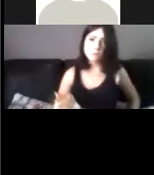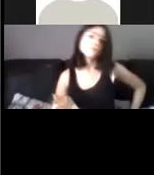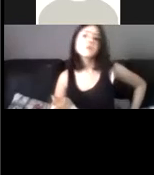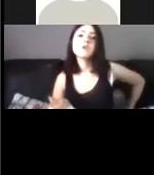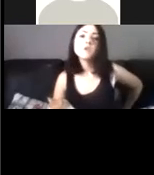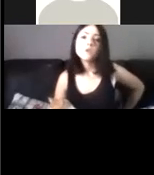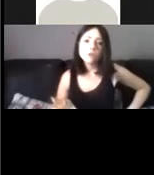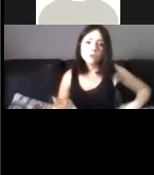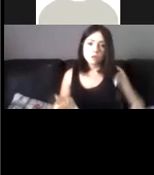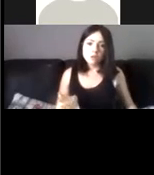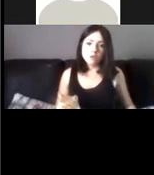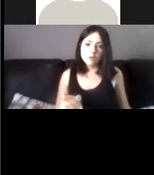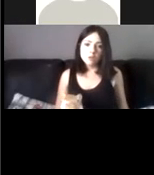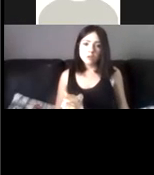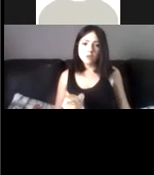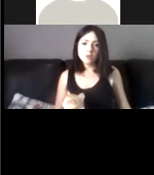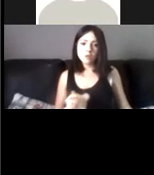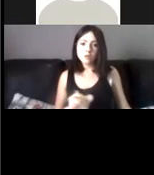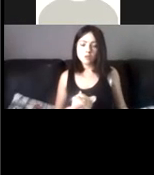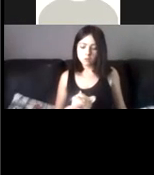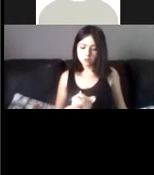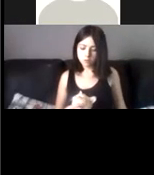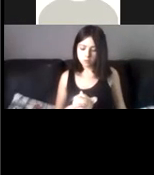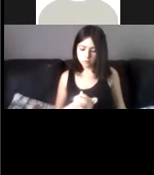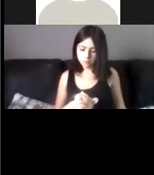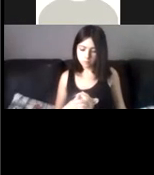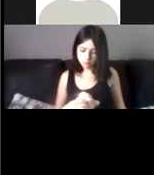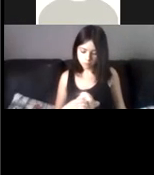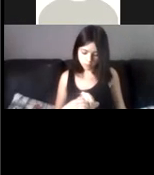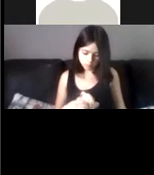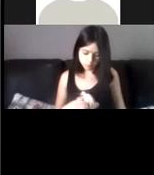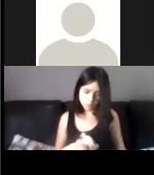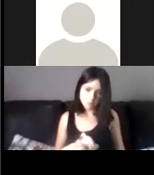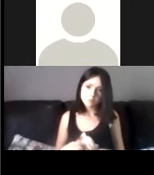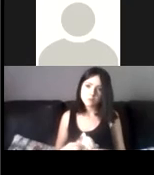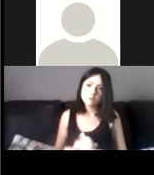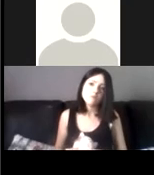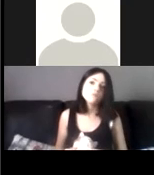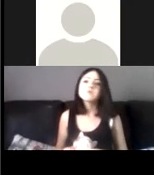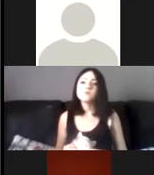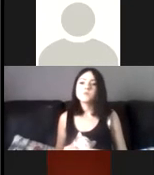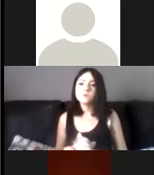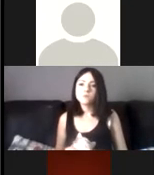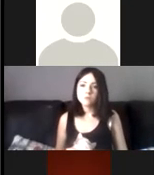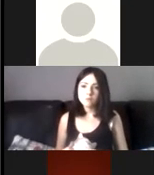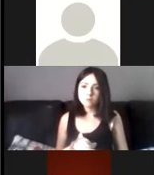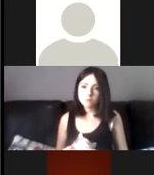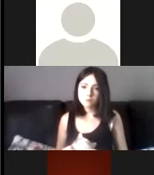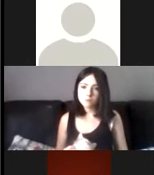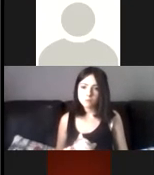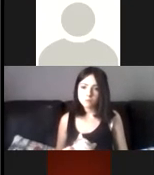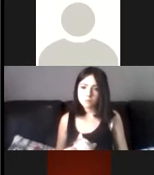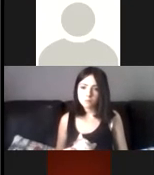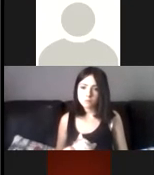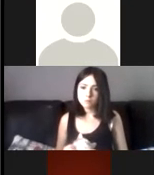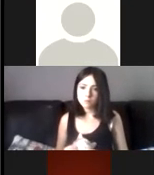extensa, pero por el tema de priorizar contenidos, lo tuve que ahí tratar de rescatar lo más importante de